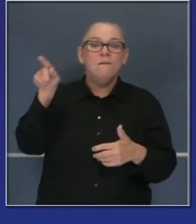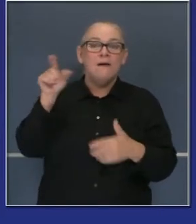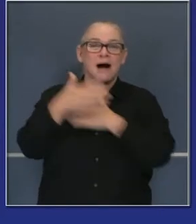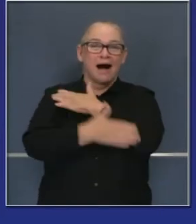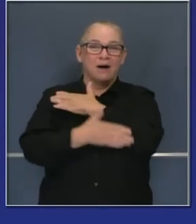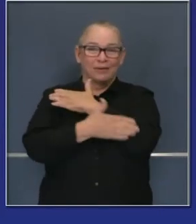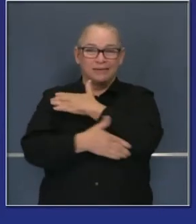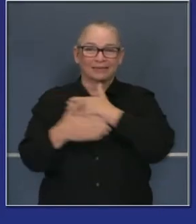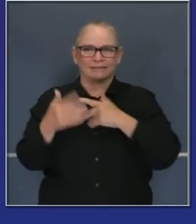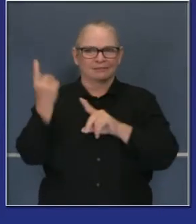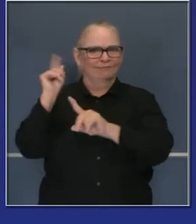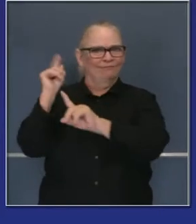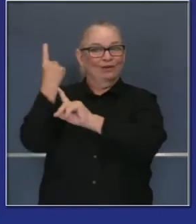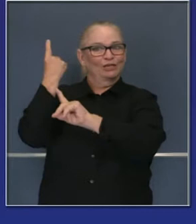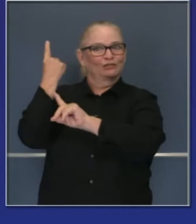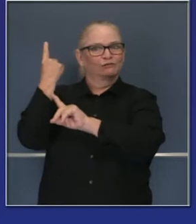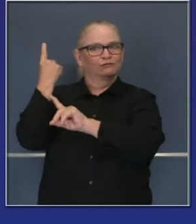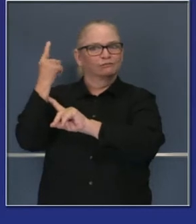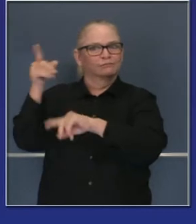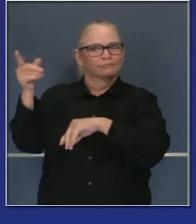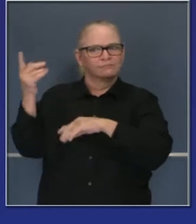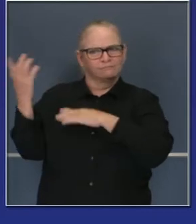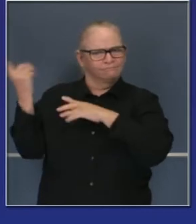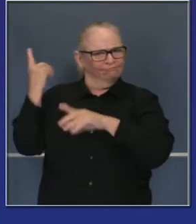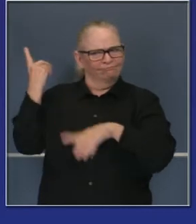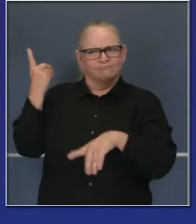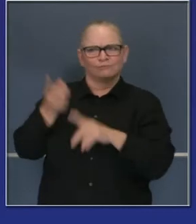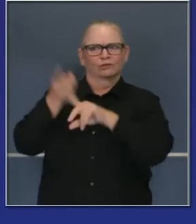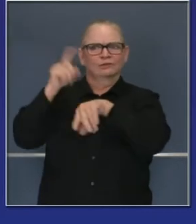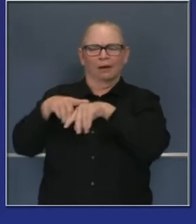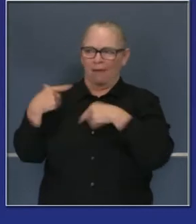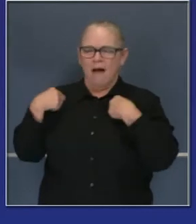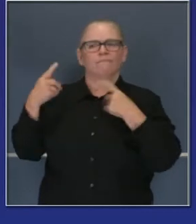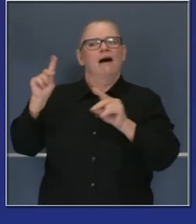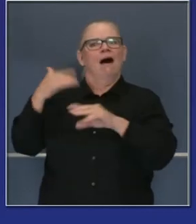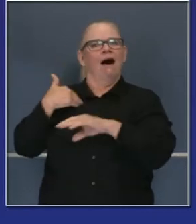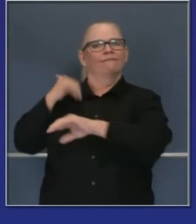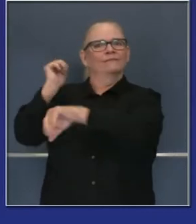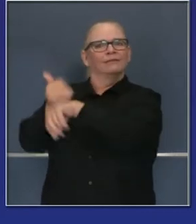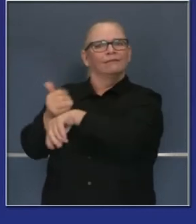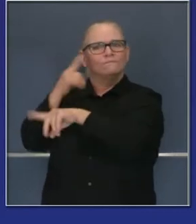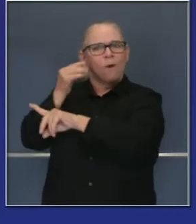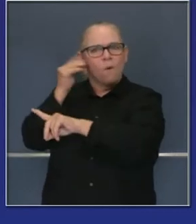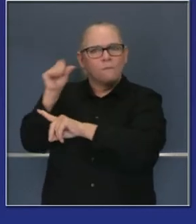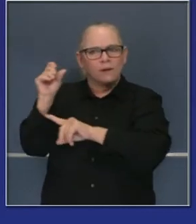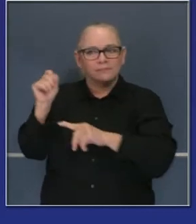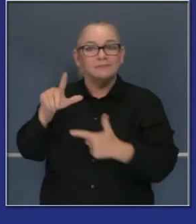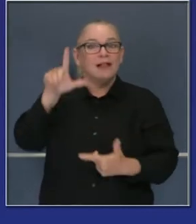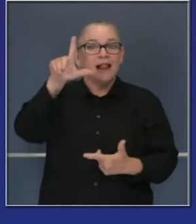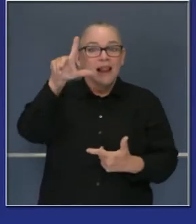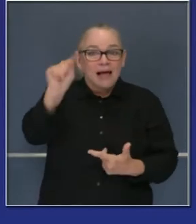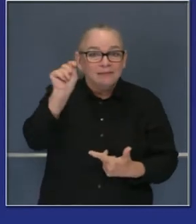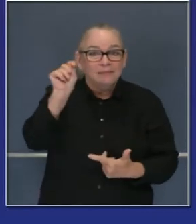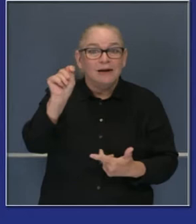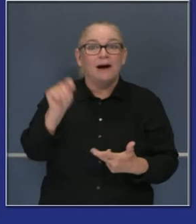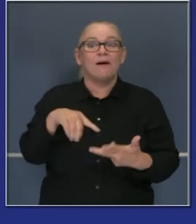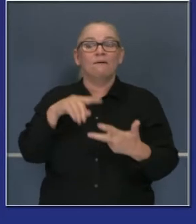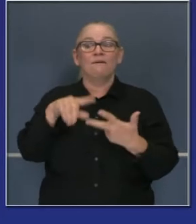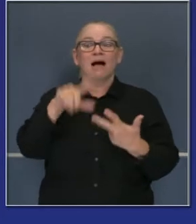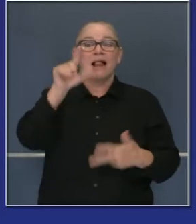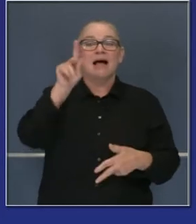vez en la lista y es el primer proyecto que aparece en este candado áreas como tajo lake